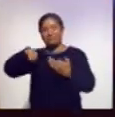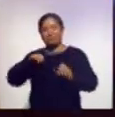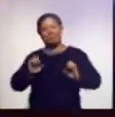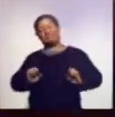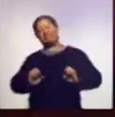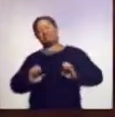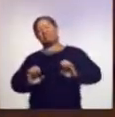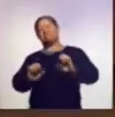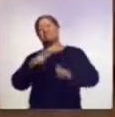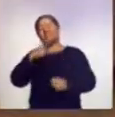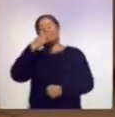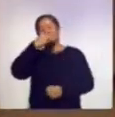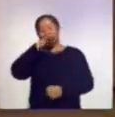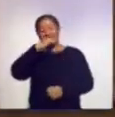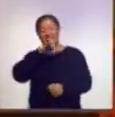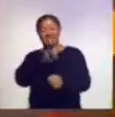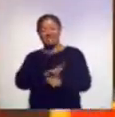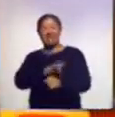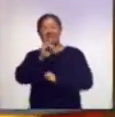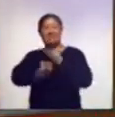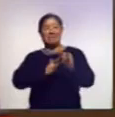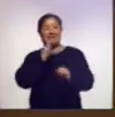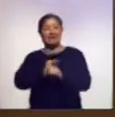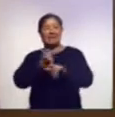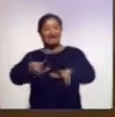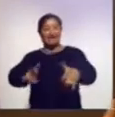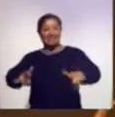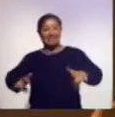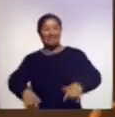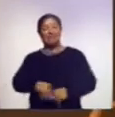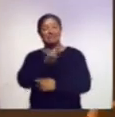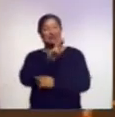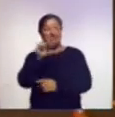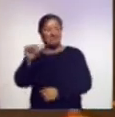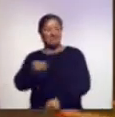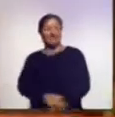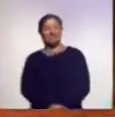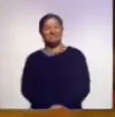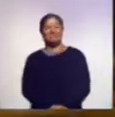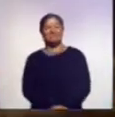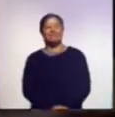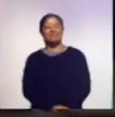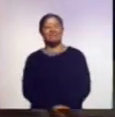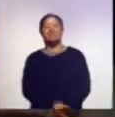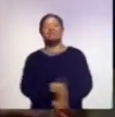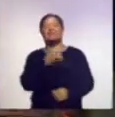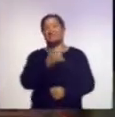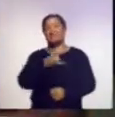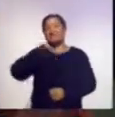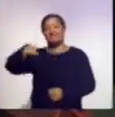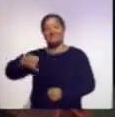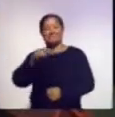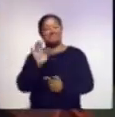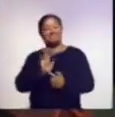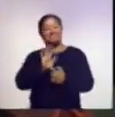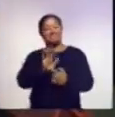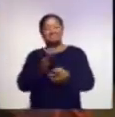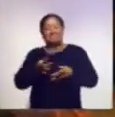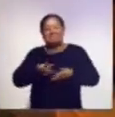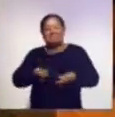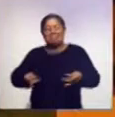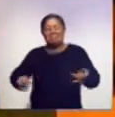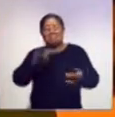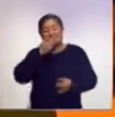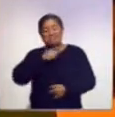gala del Festival Internacional de Títeres Rosete Aranda. Yolanda Jurado resaltó la calidad del festival